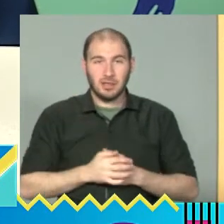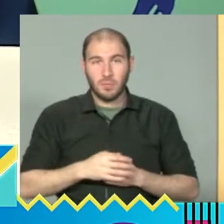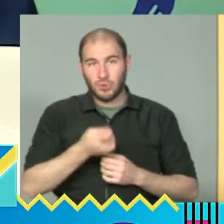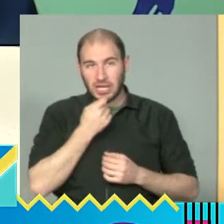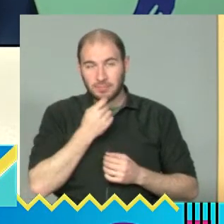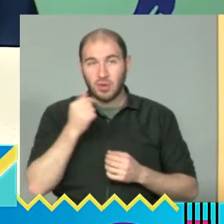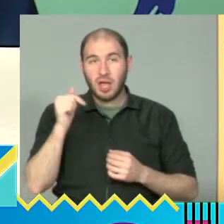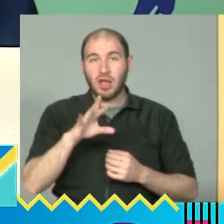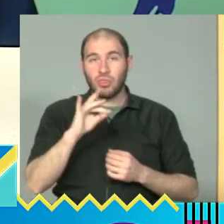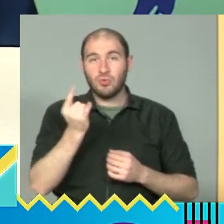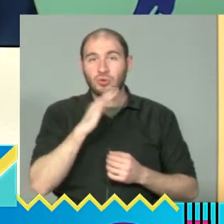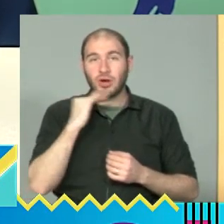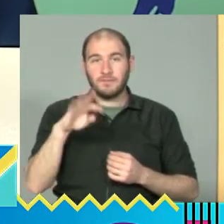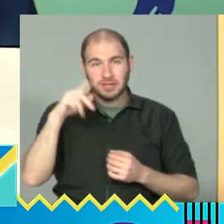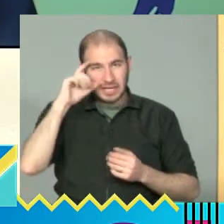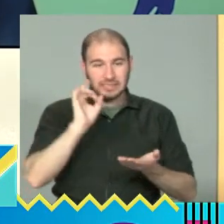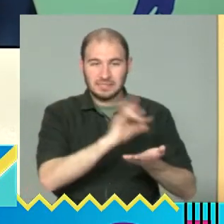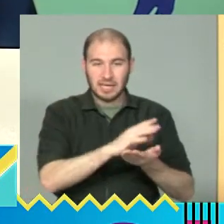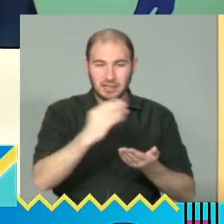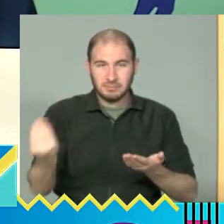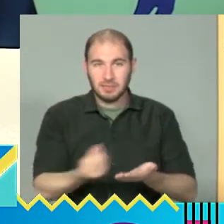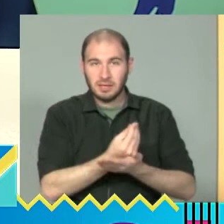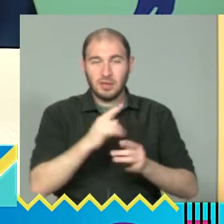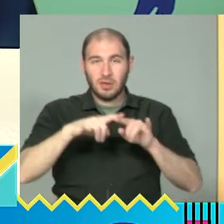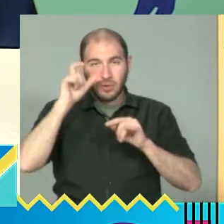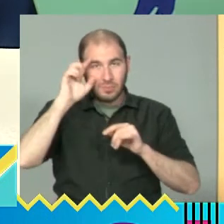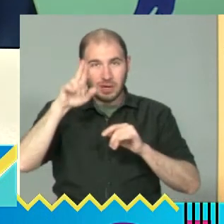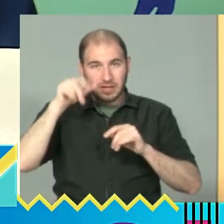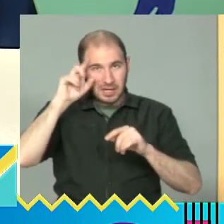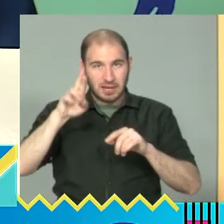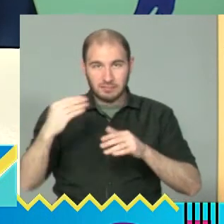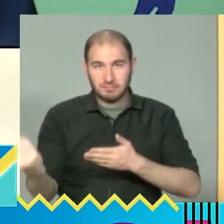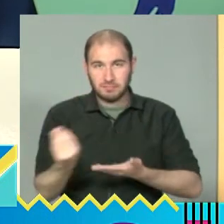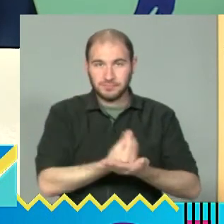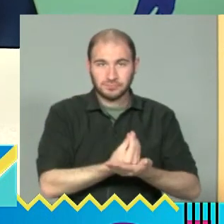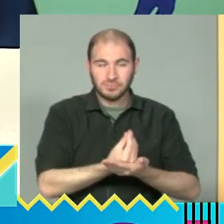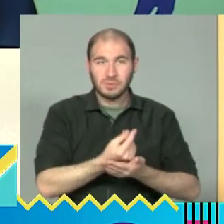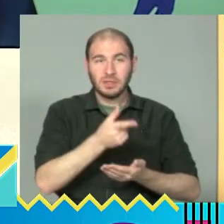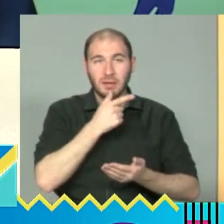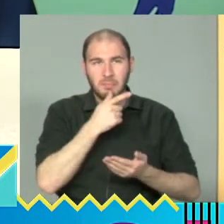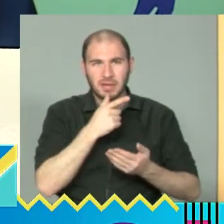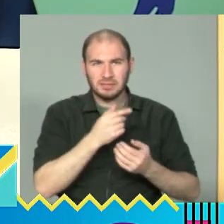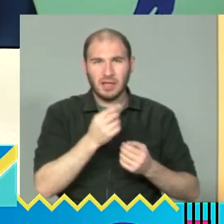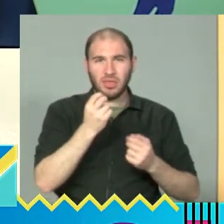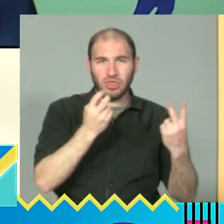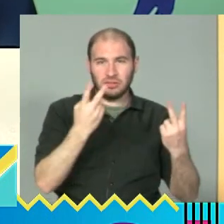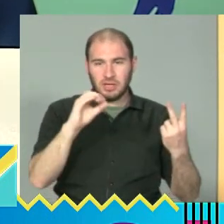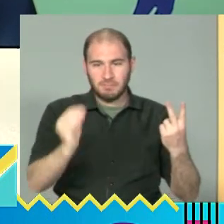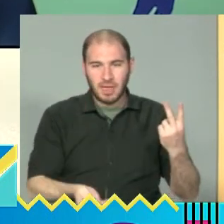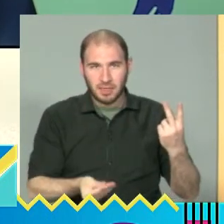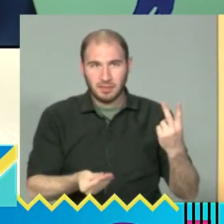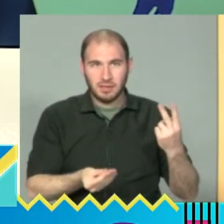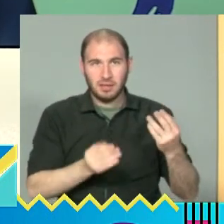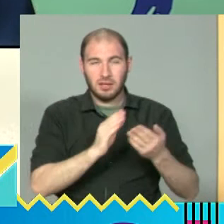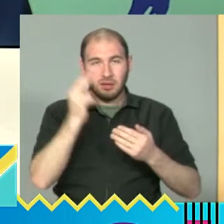vos sacás a Duhovne y pones a Werner, como se habló en algún momento, es como si fueras perdiendo 2-0 y sacás